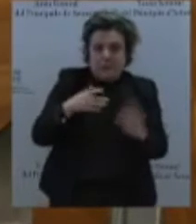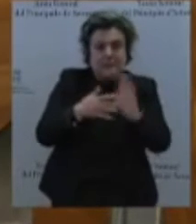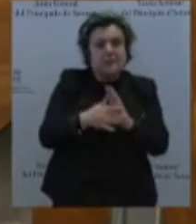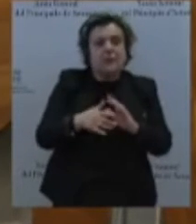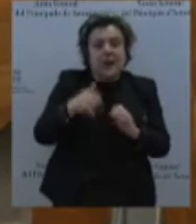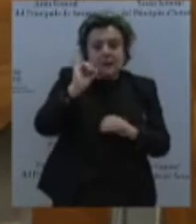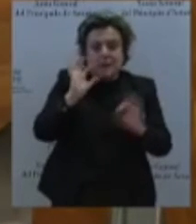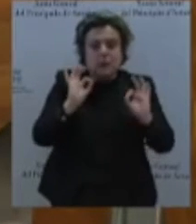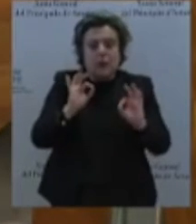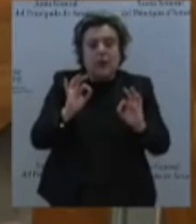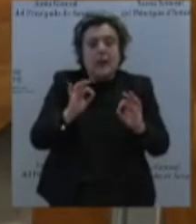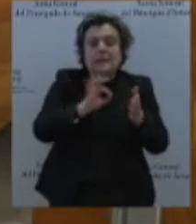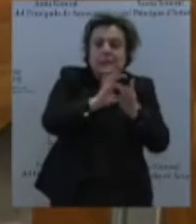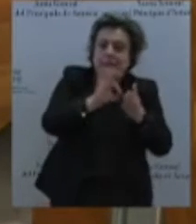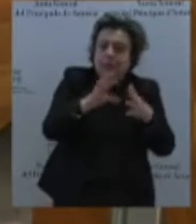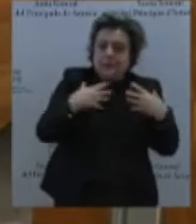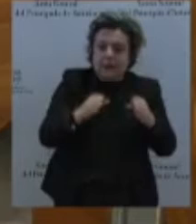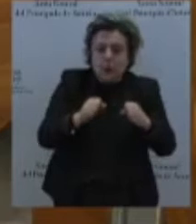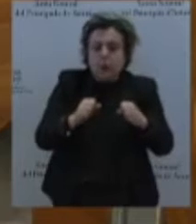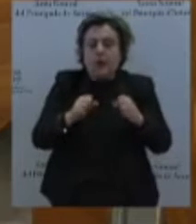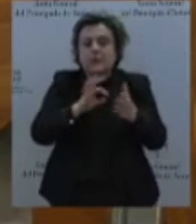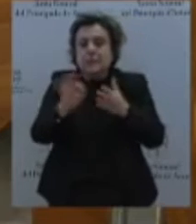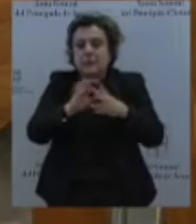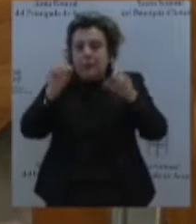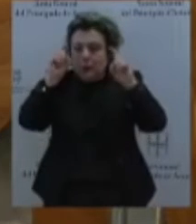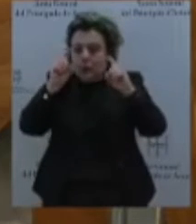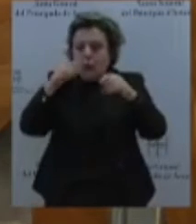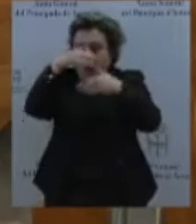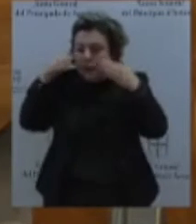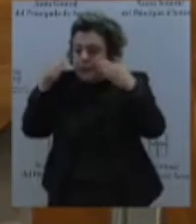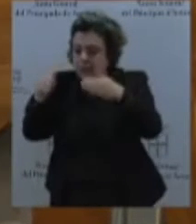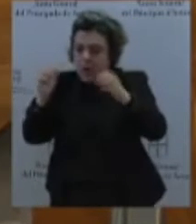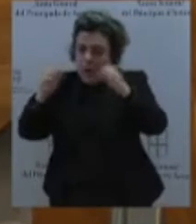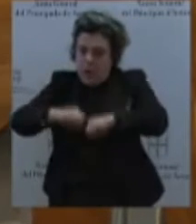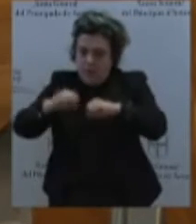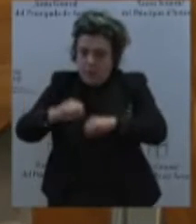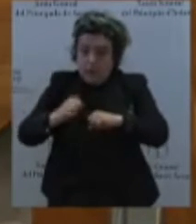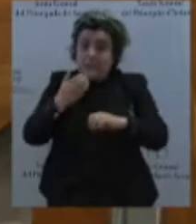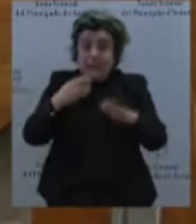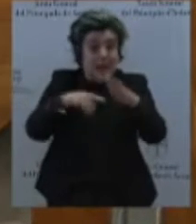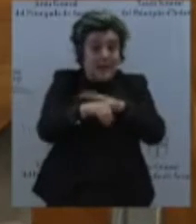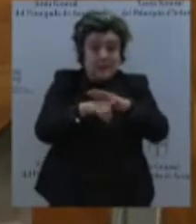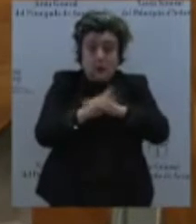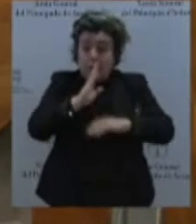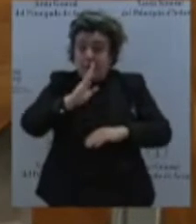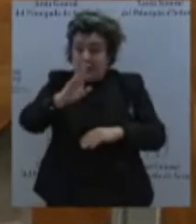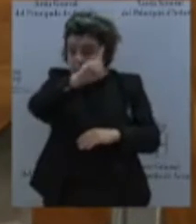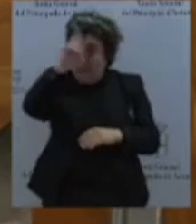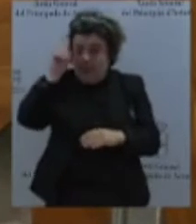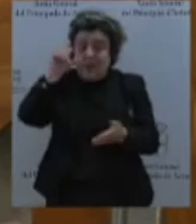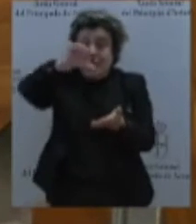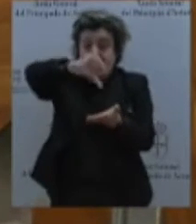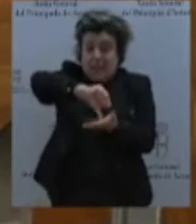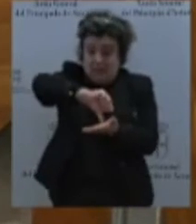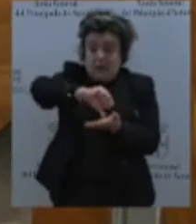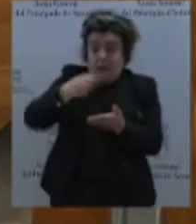nuestra asistencia a mayores. Es decir, si la gestión fuera desde Madrid, como es lo que ellos pretenden, sería imposible que existiera la red